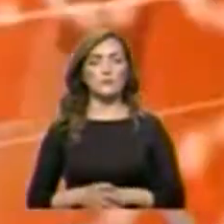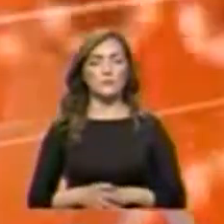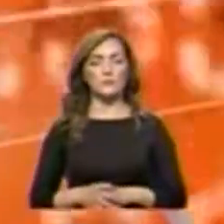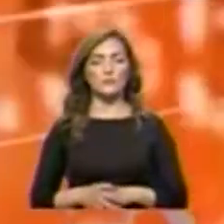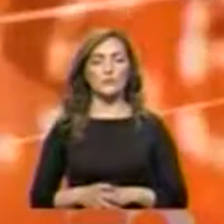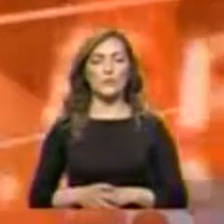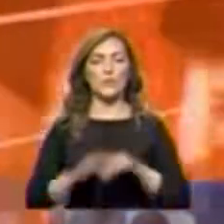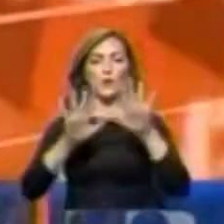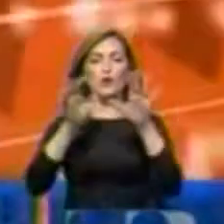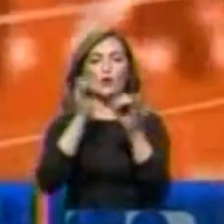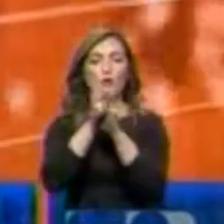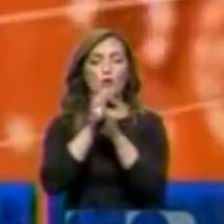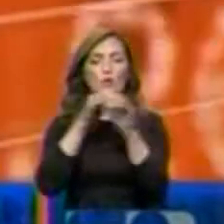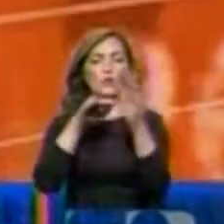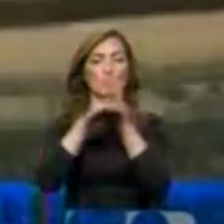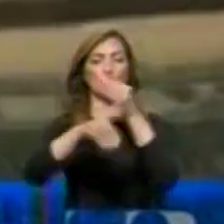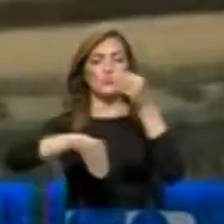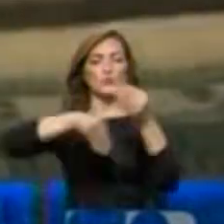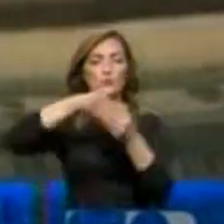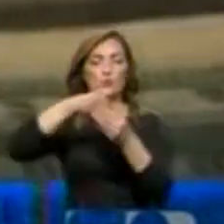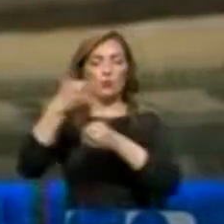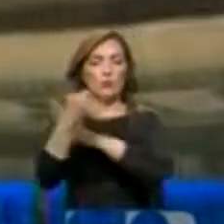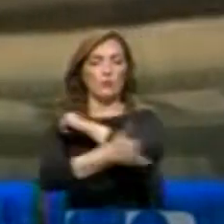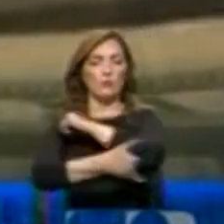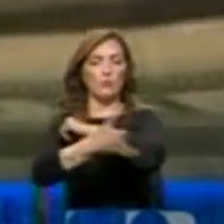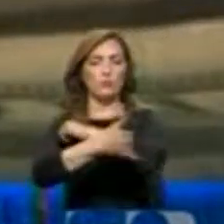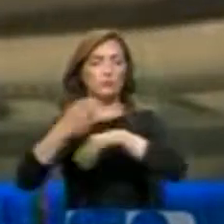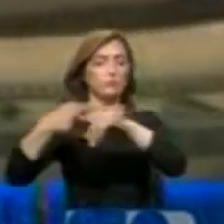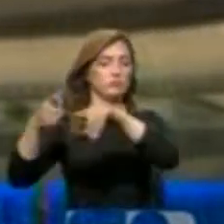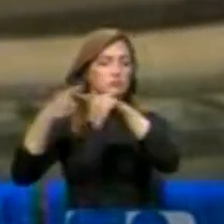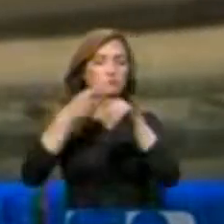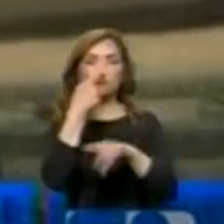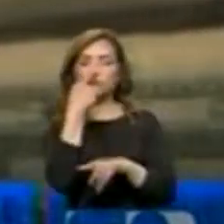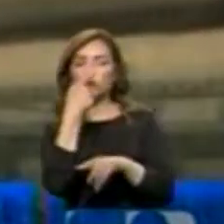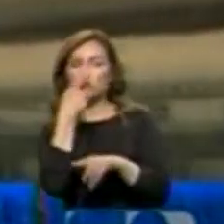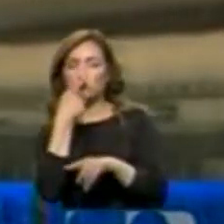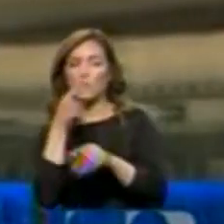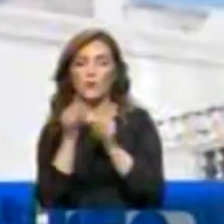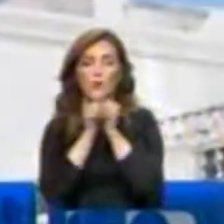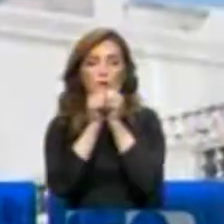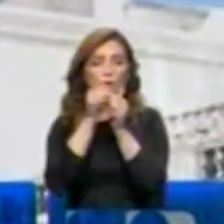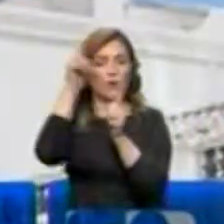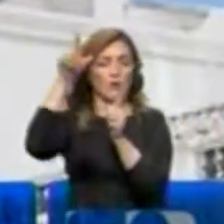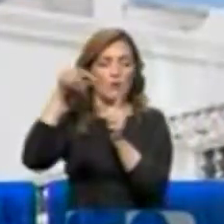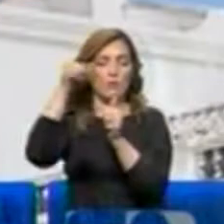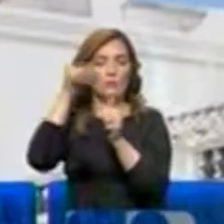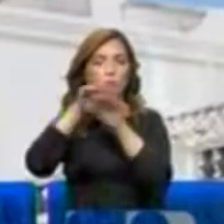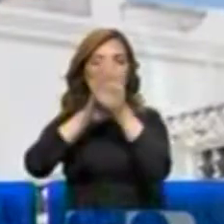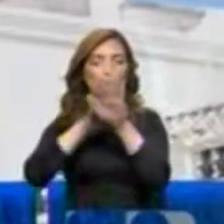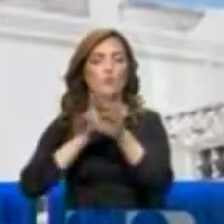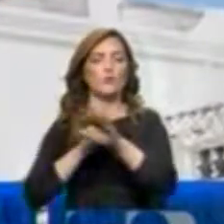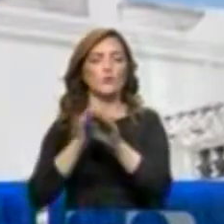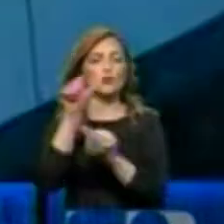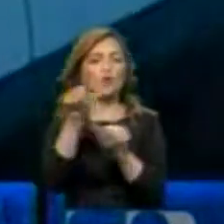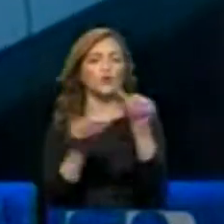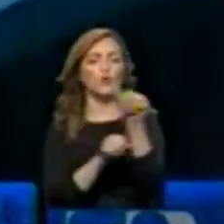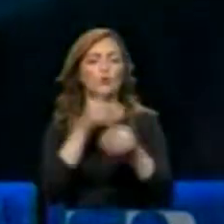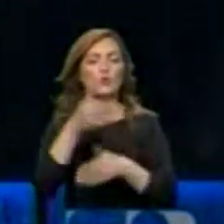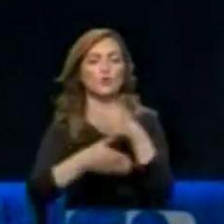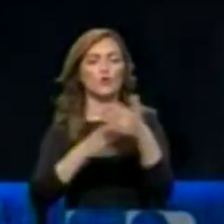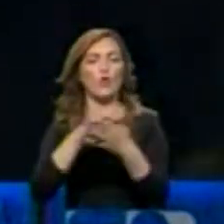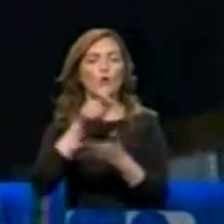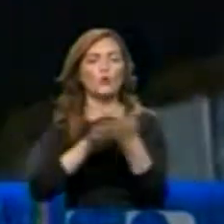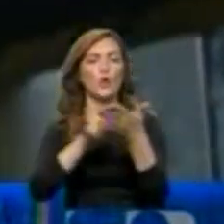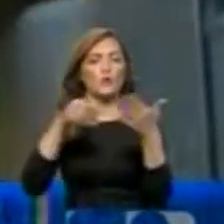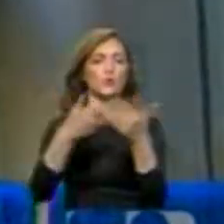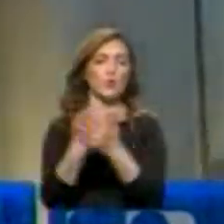10 entidades de la banca de inversión del exterior están interesadas en acompañar al gobierno nacional en el proceso de